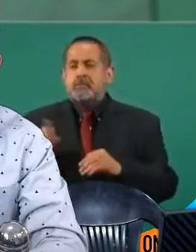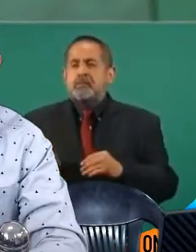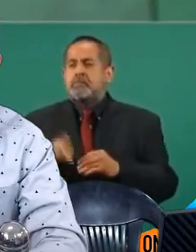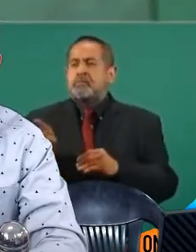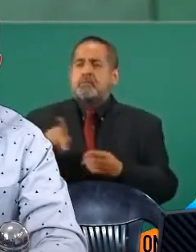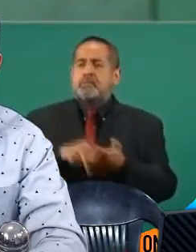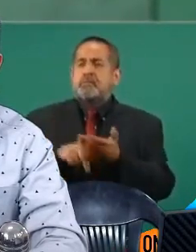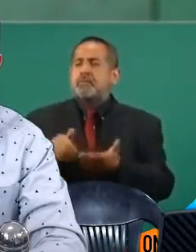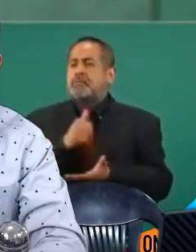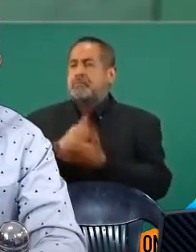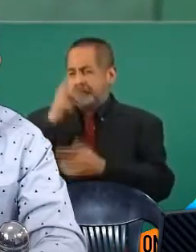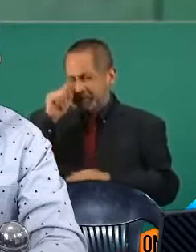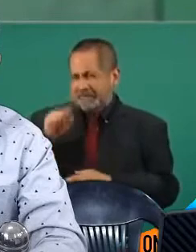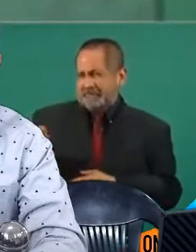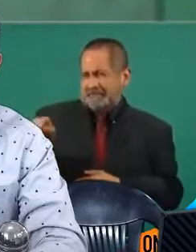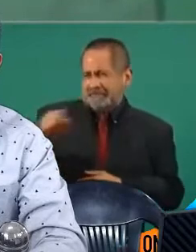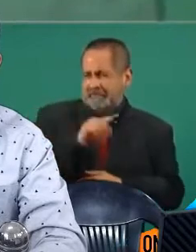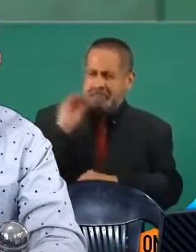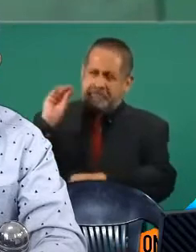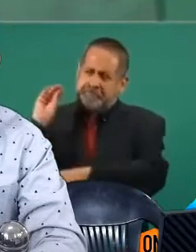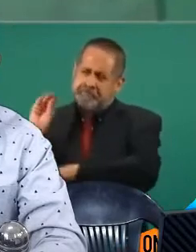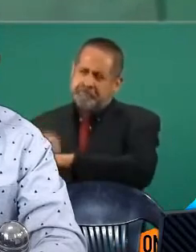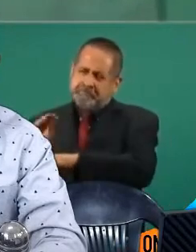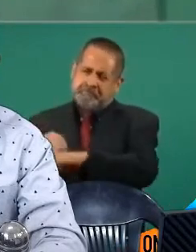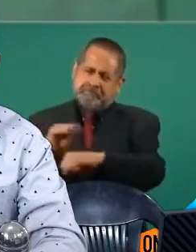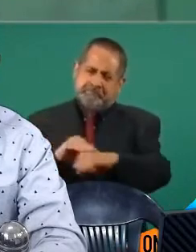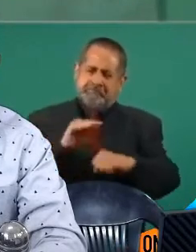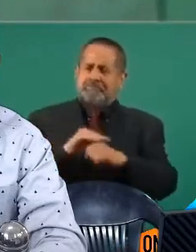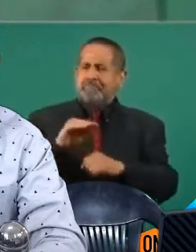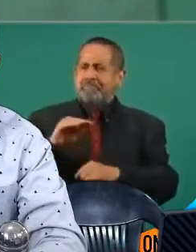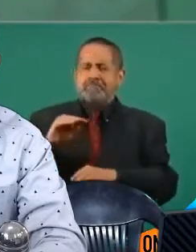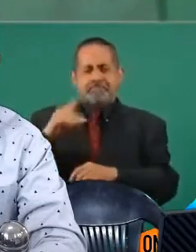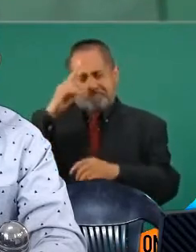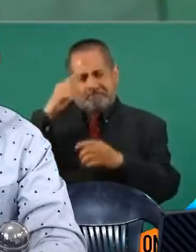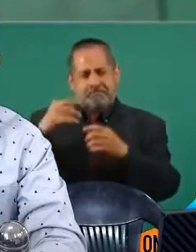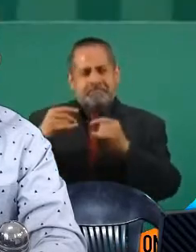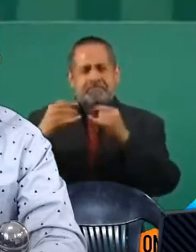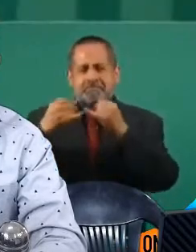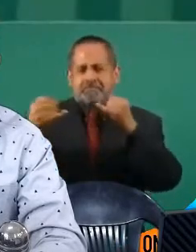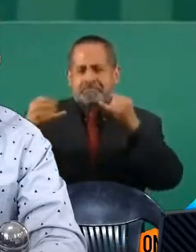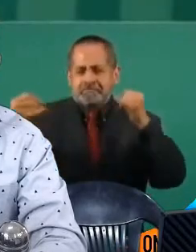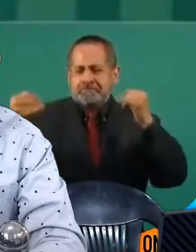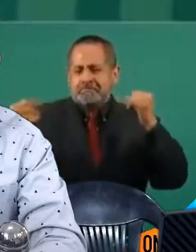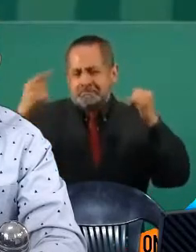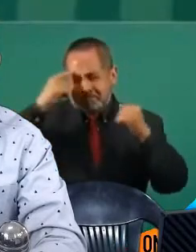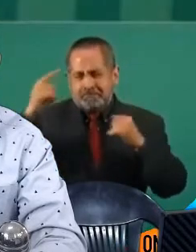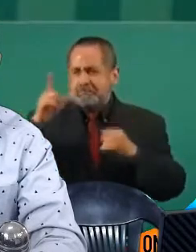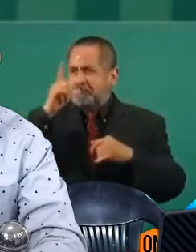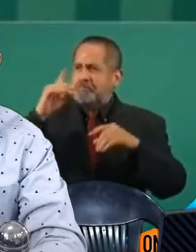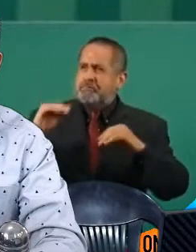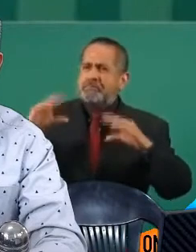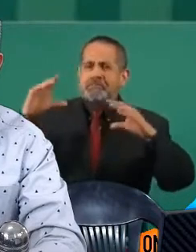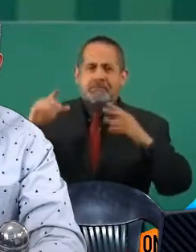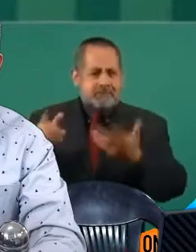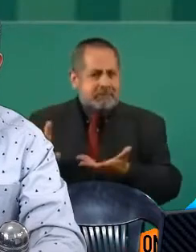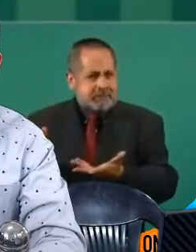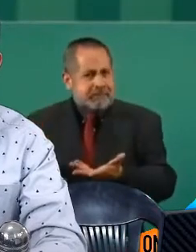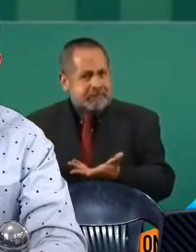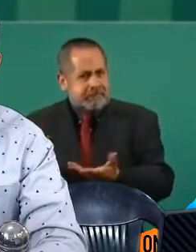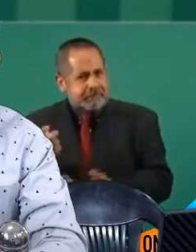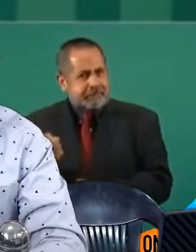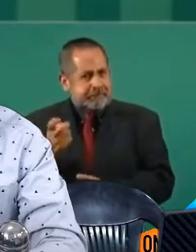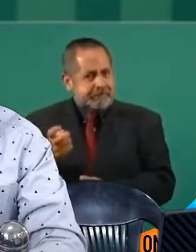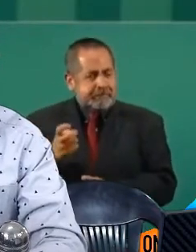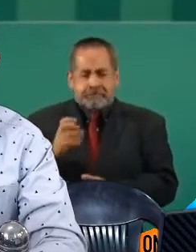México, y en esta nueva etapa, porque la estamos rescatando, es la empresa que va a